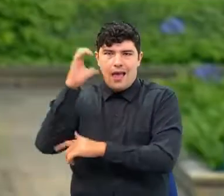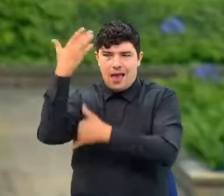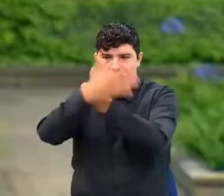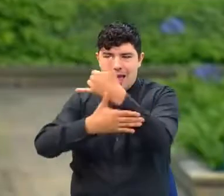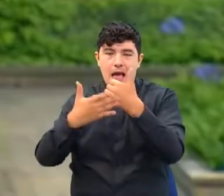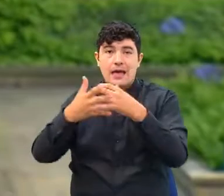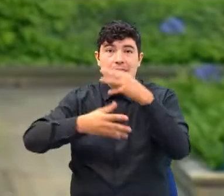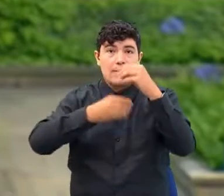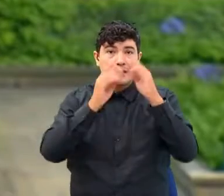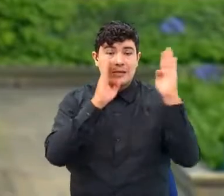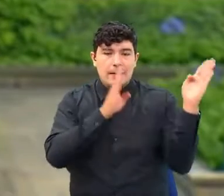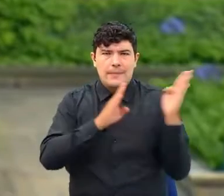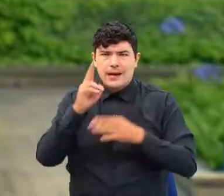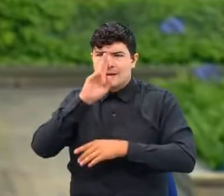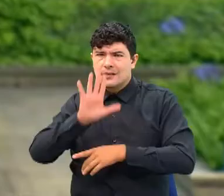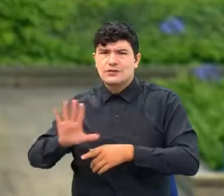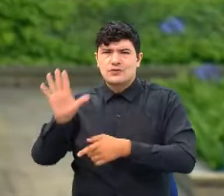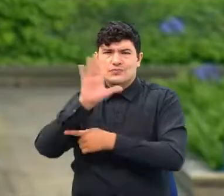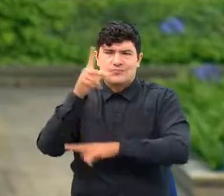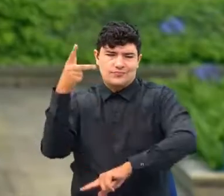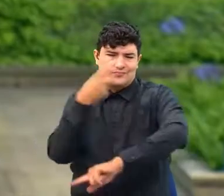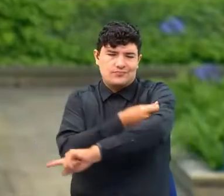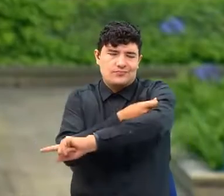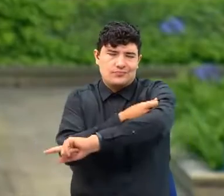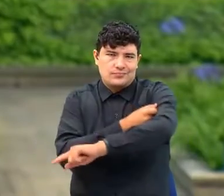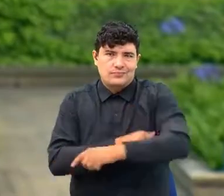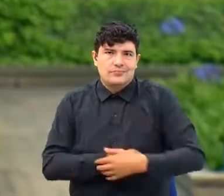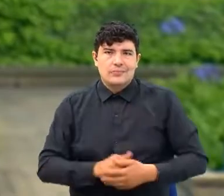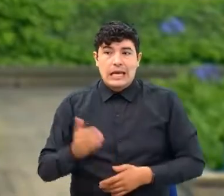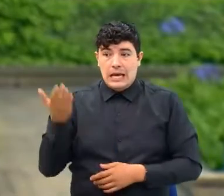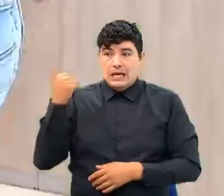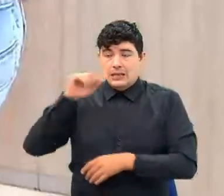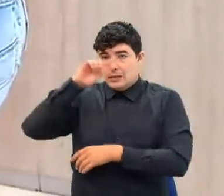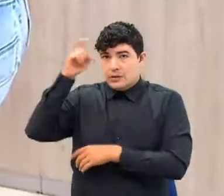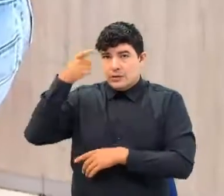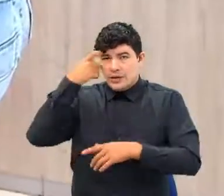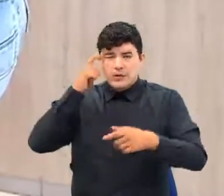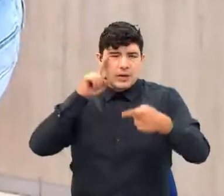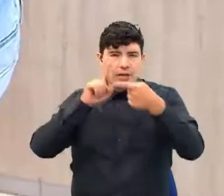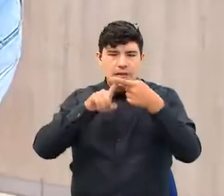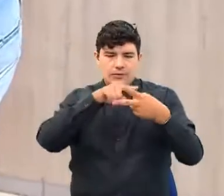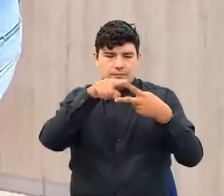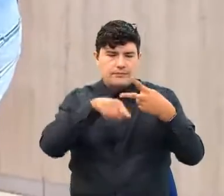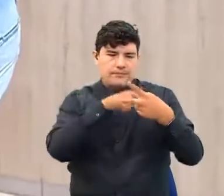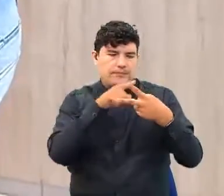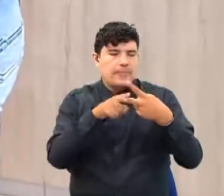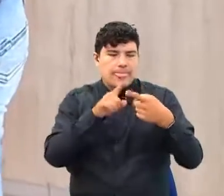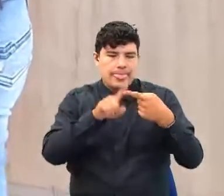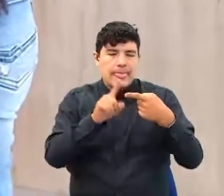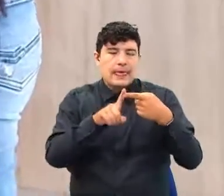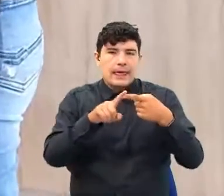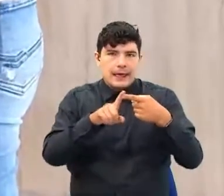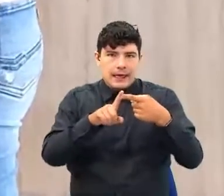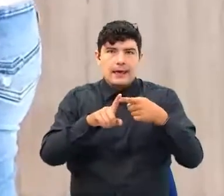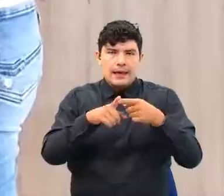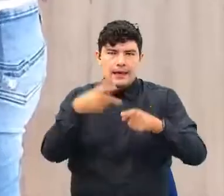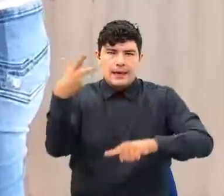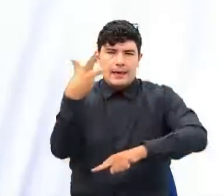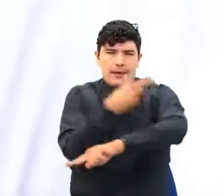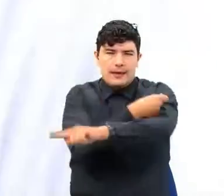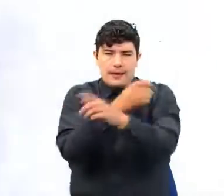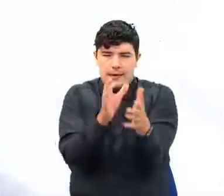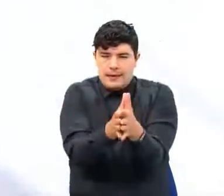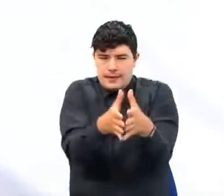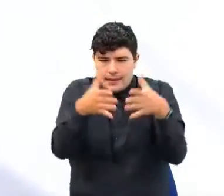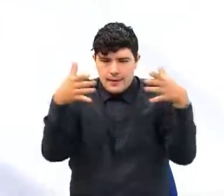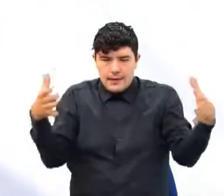nos propusimos dos grandes objetivos la vacunación masiva la